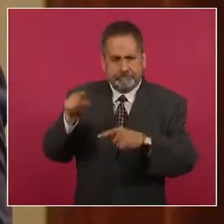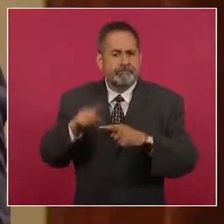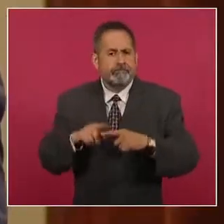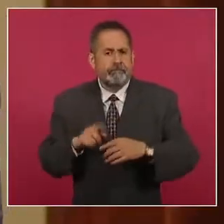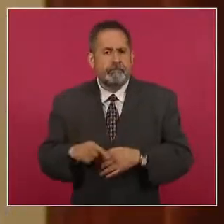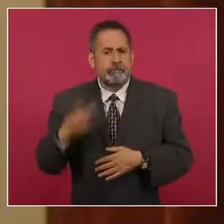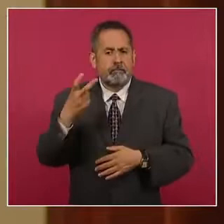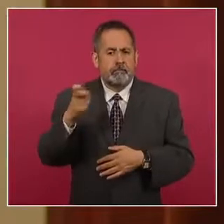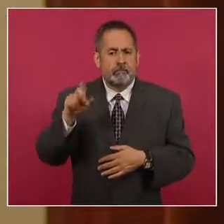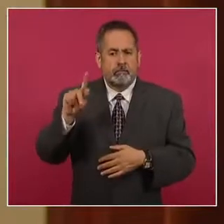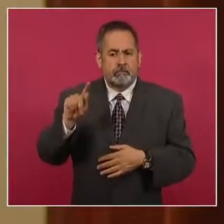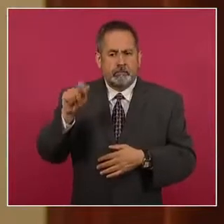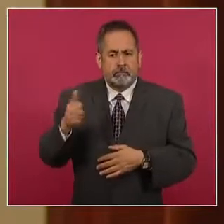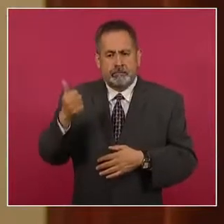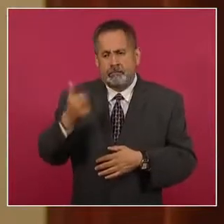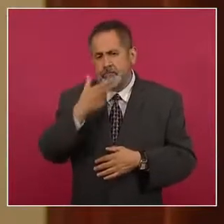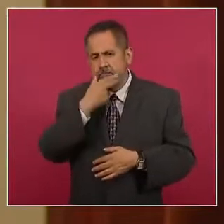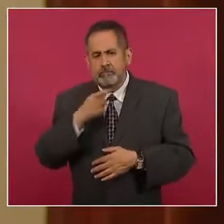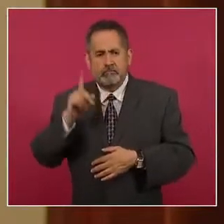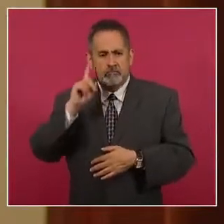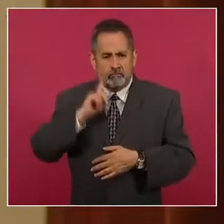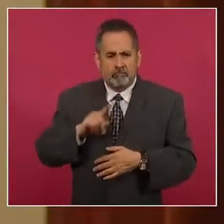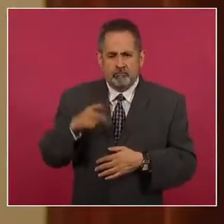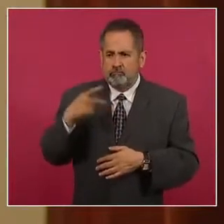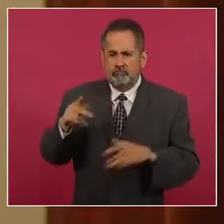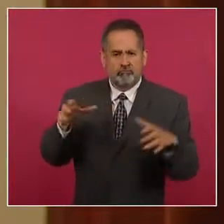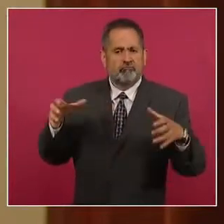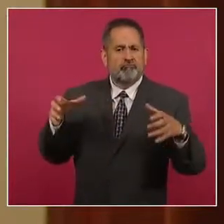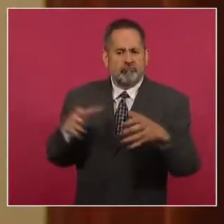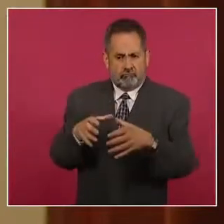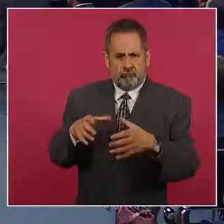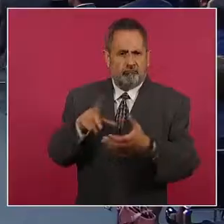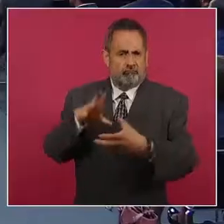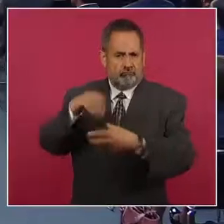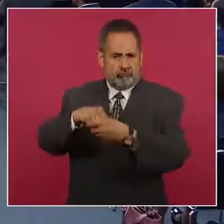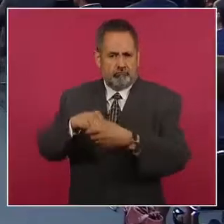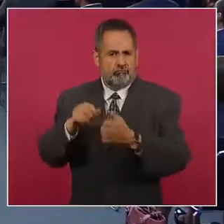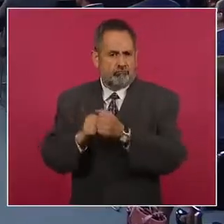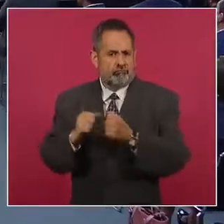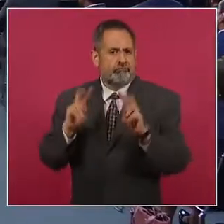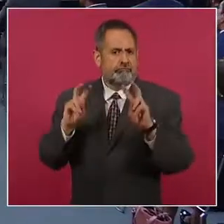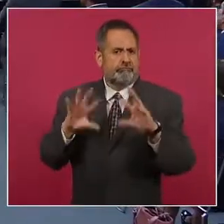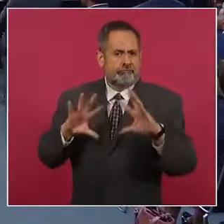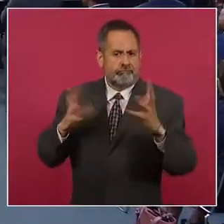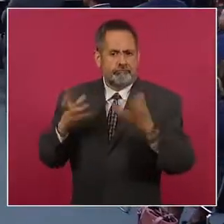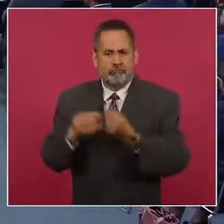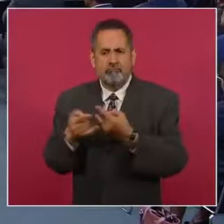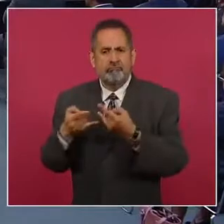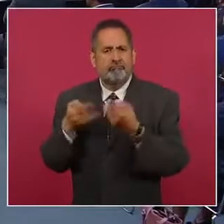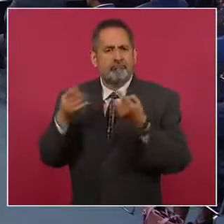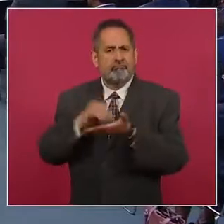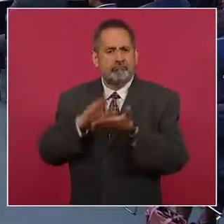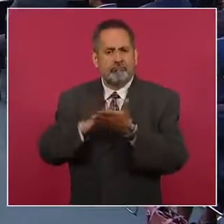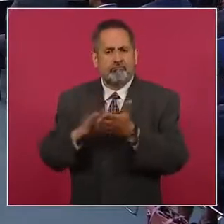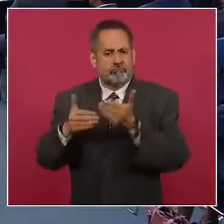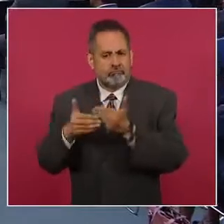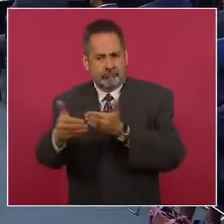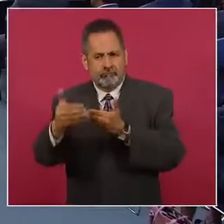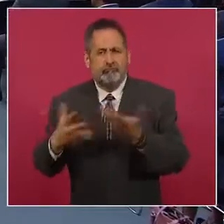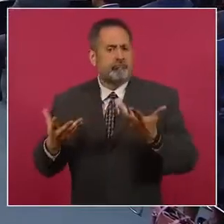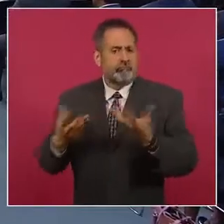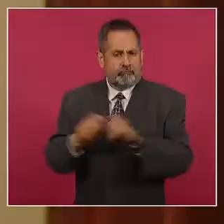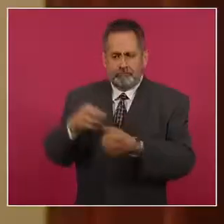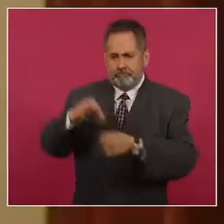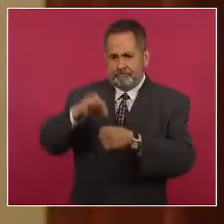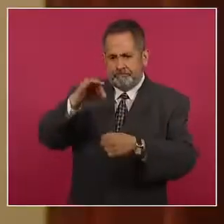276 diputadas y diputados de su coalición, de la coalición Juntos Hacemos Historia, votaron a favor de